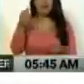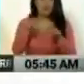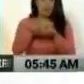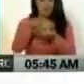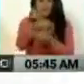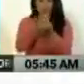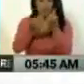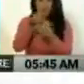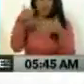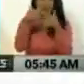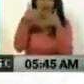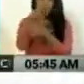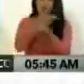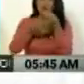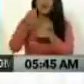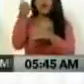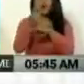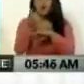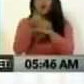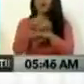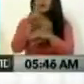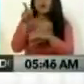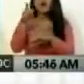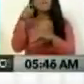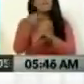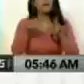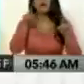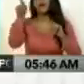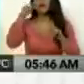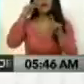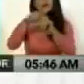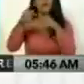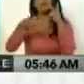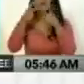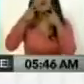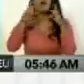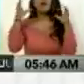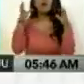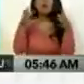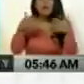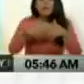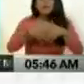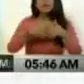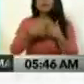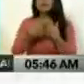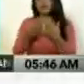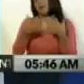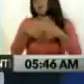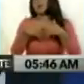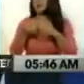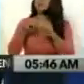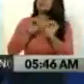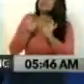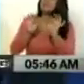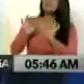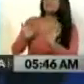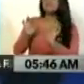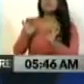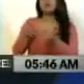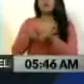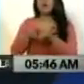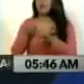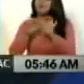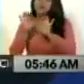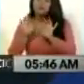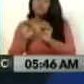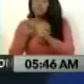guerra económica que tiene entre sus aristas el uso político de las calificadoras de riesgo. Ya ha quedado además evidenciado, digamos,